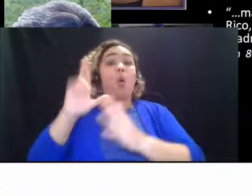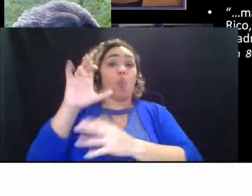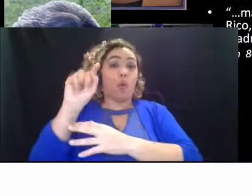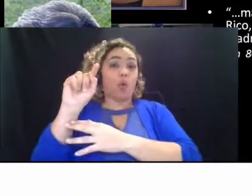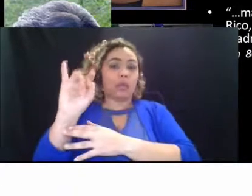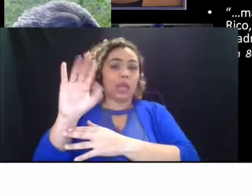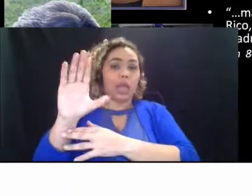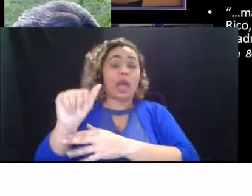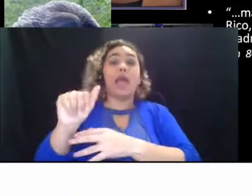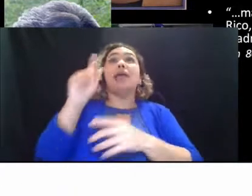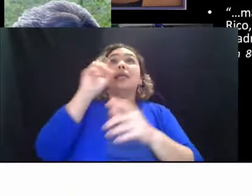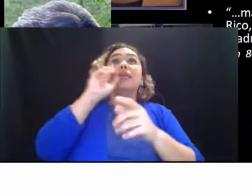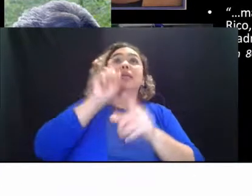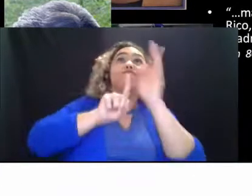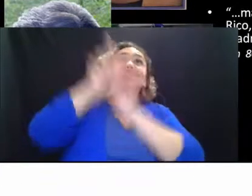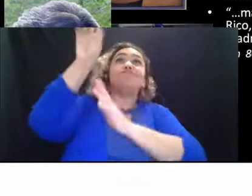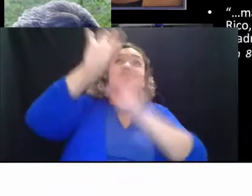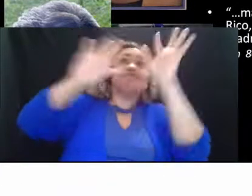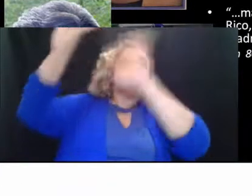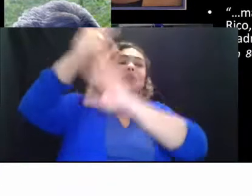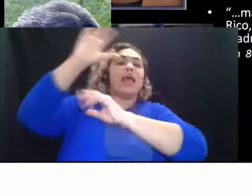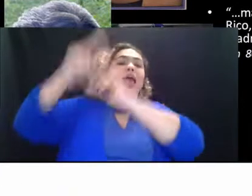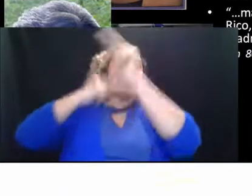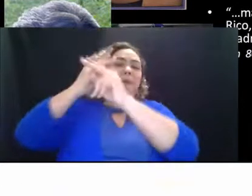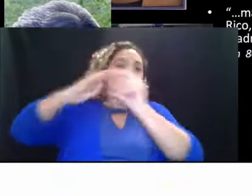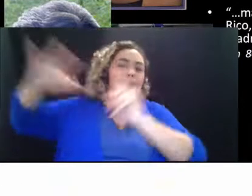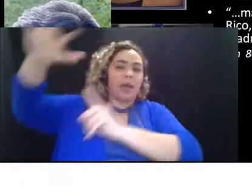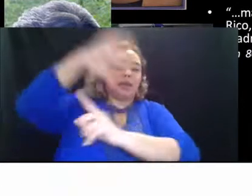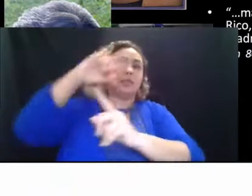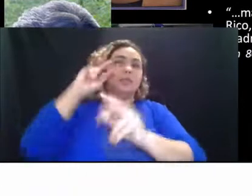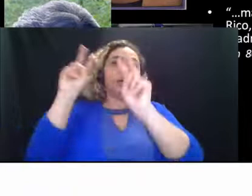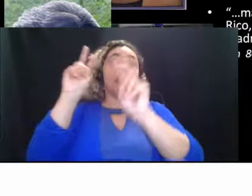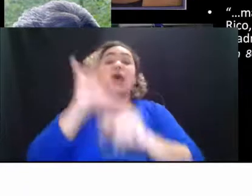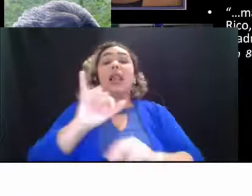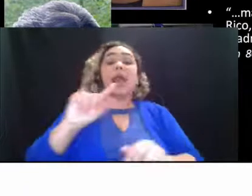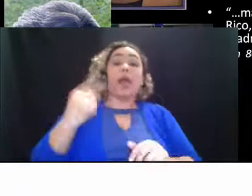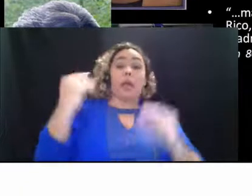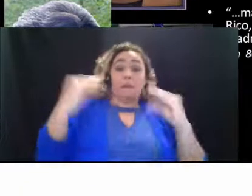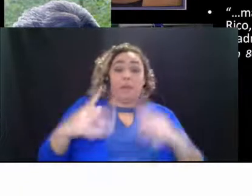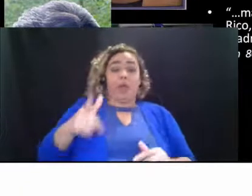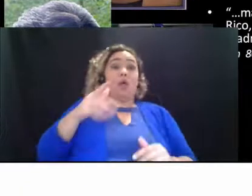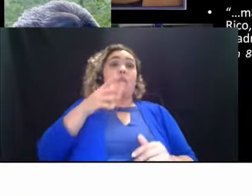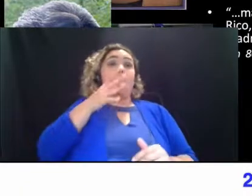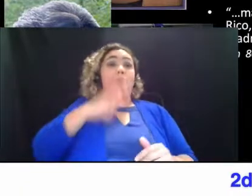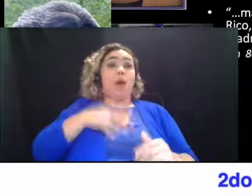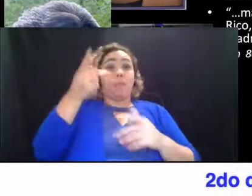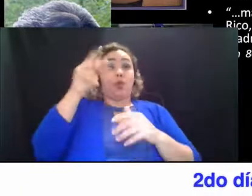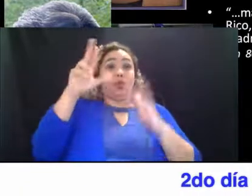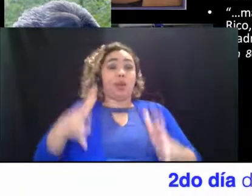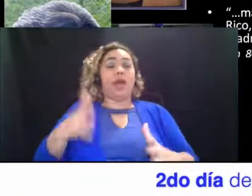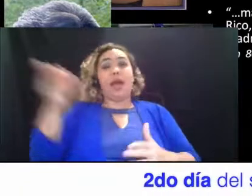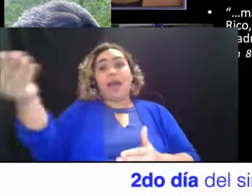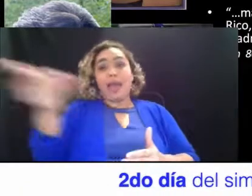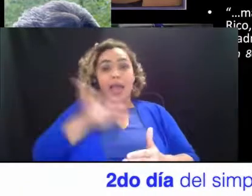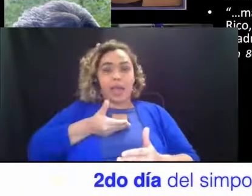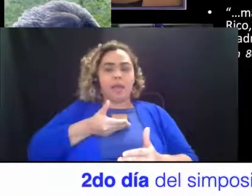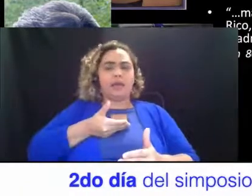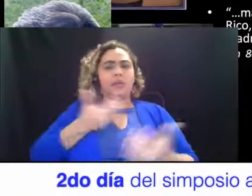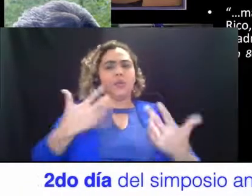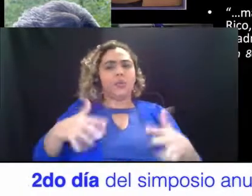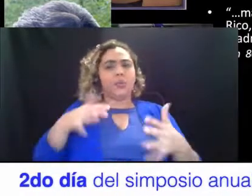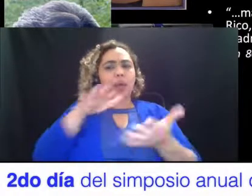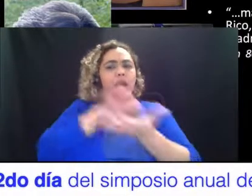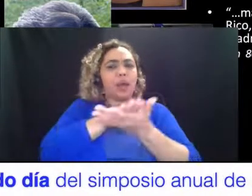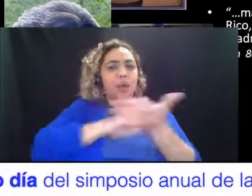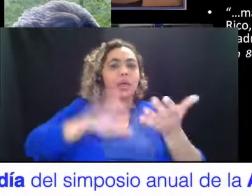exploración del espacio. Incluso la profesora Torres fue la primera puertorriqueña en ser invitada a la prestigiosa Academia